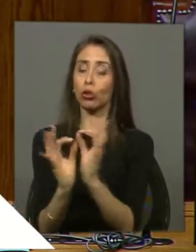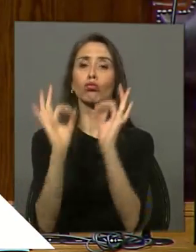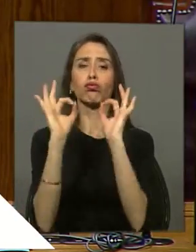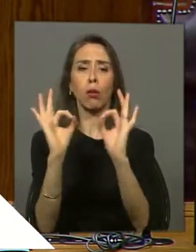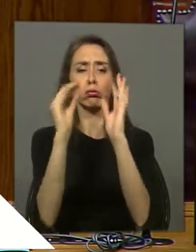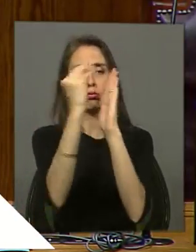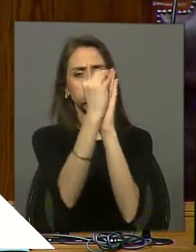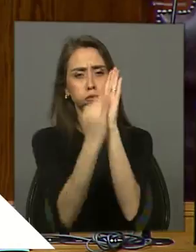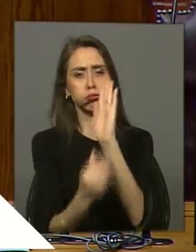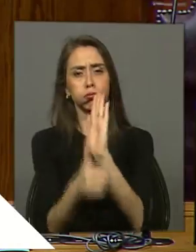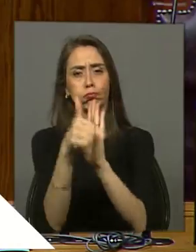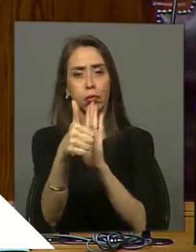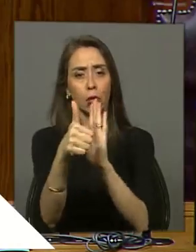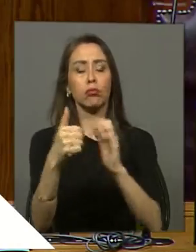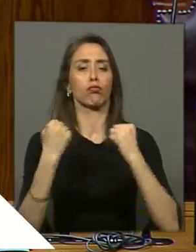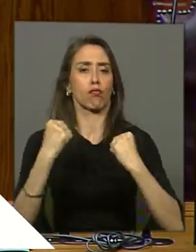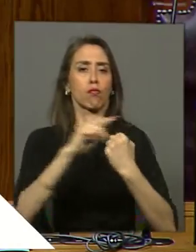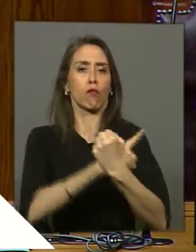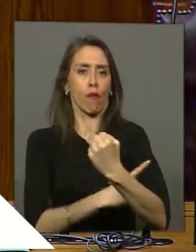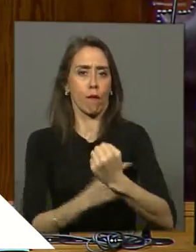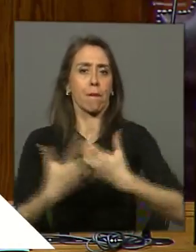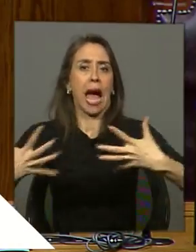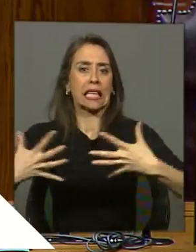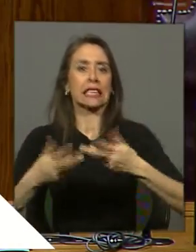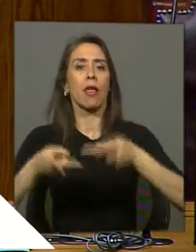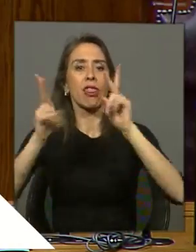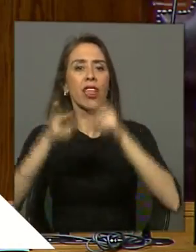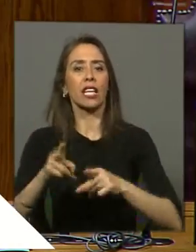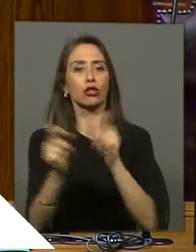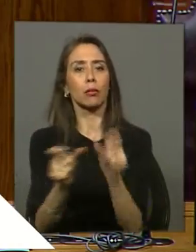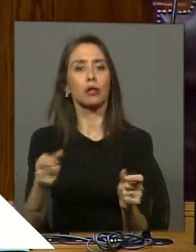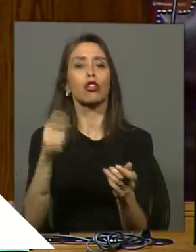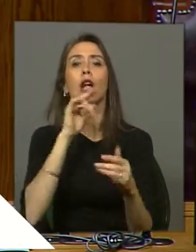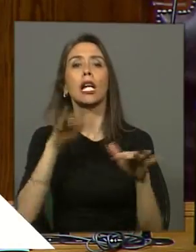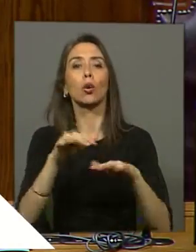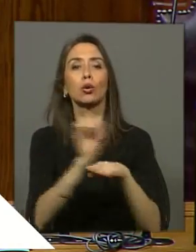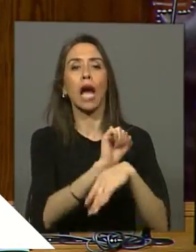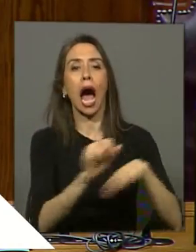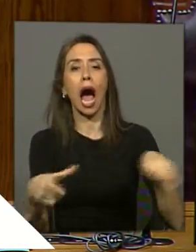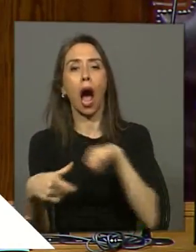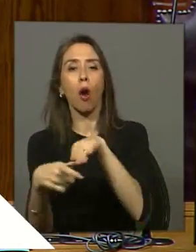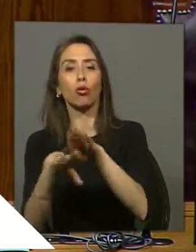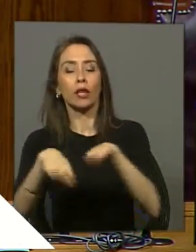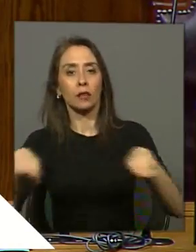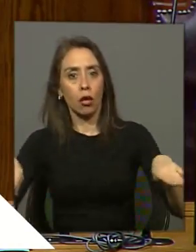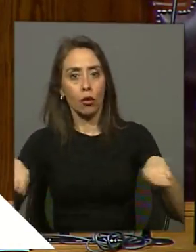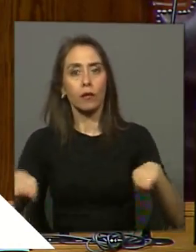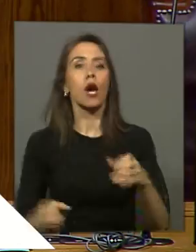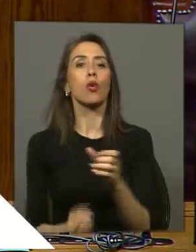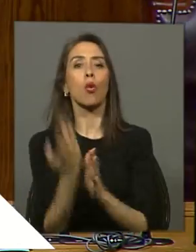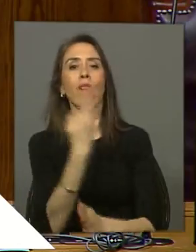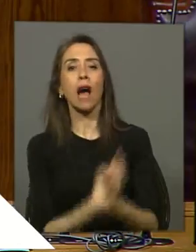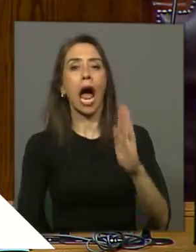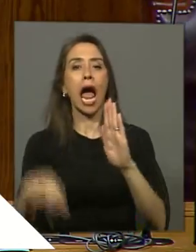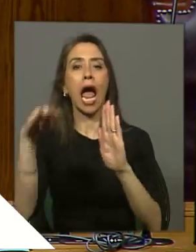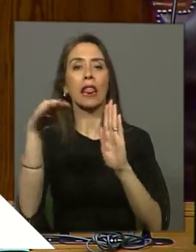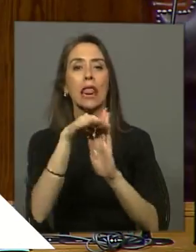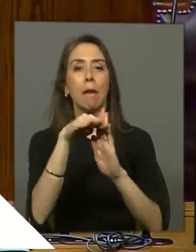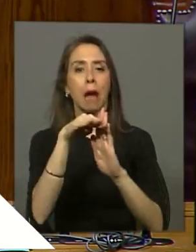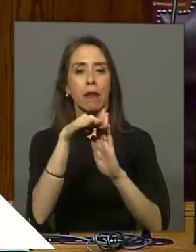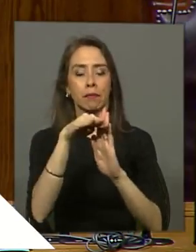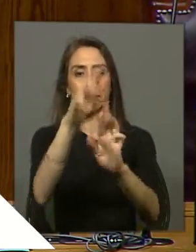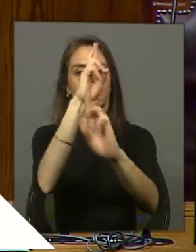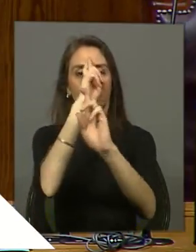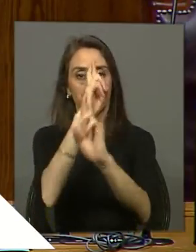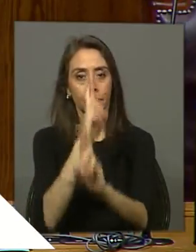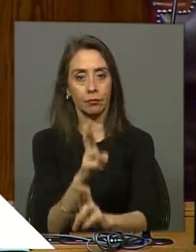significativamente los derechos de los consumidores en estas materias. Y por lo tanto, iniciará una nueva fase en la que se respetarán